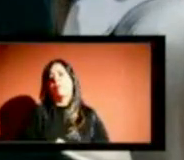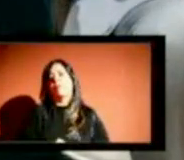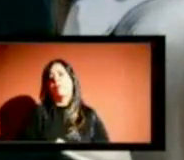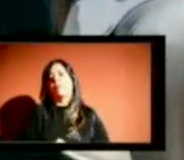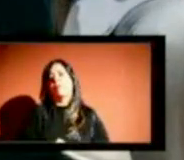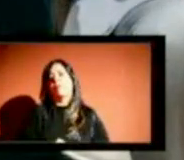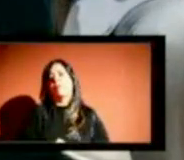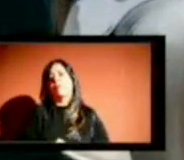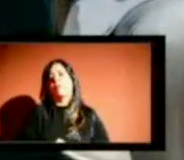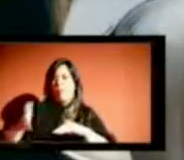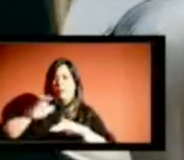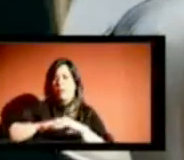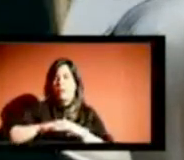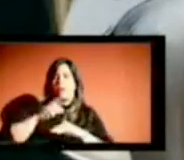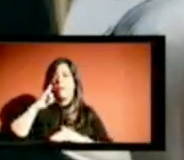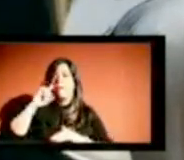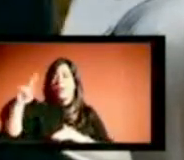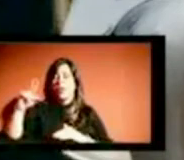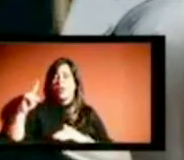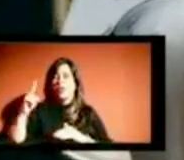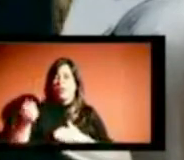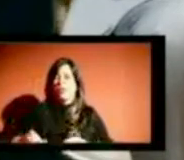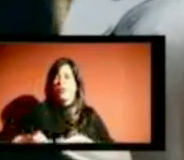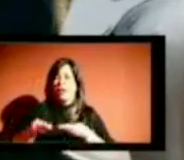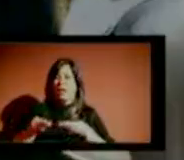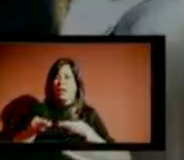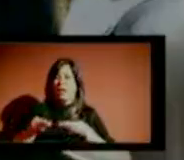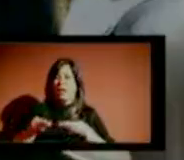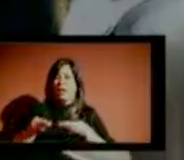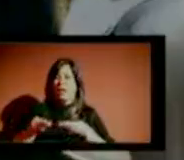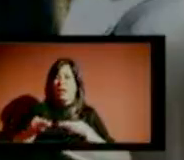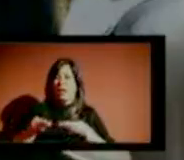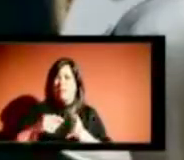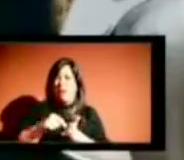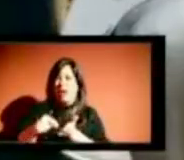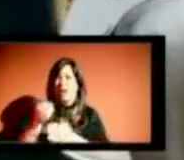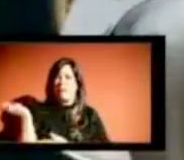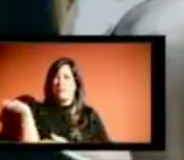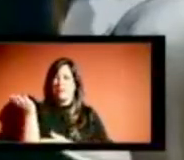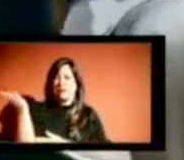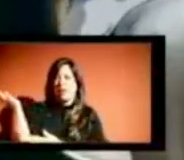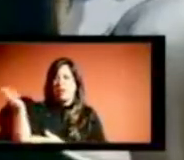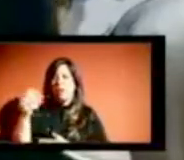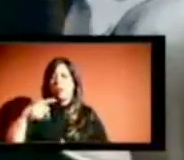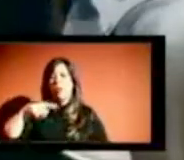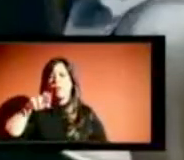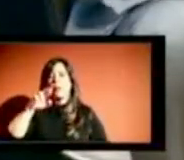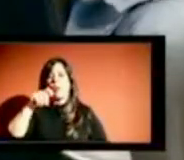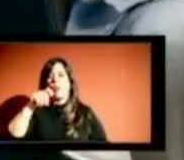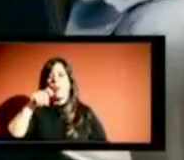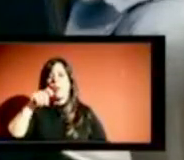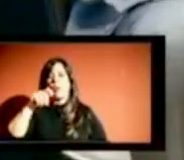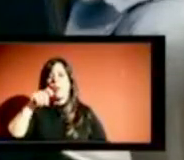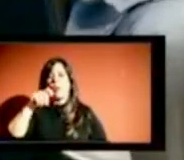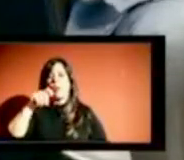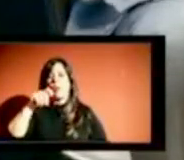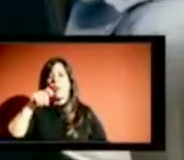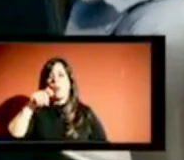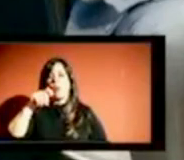tuvimos un alza para lo que reciben los meseros, entre otros, los que reciben propina, fue allá para